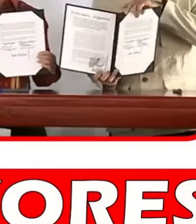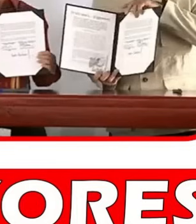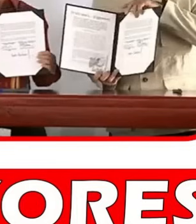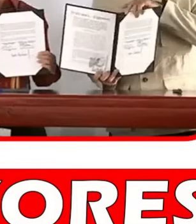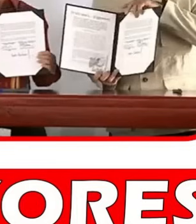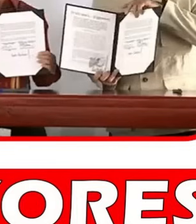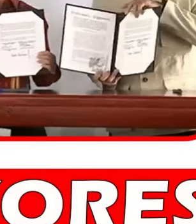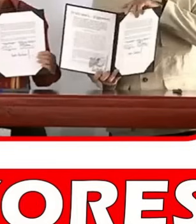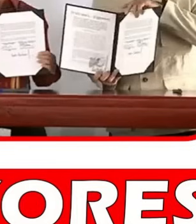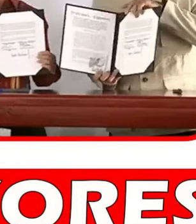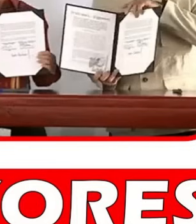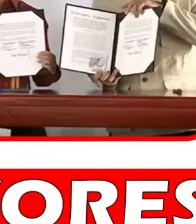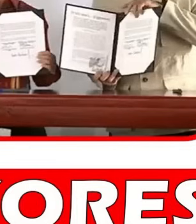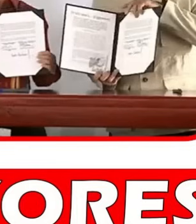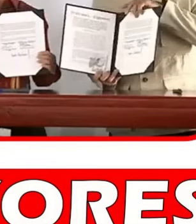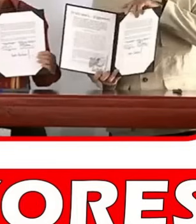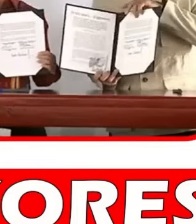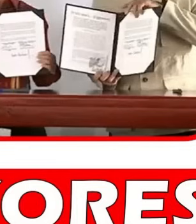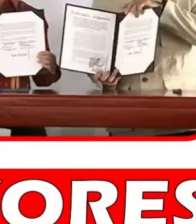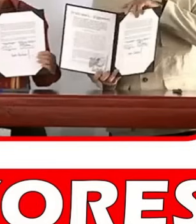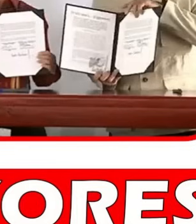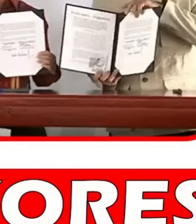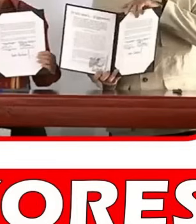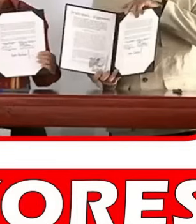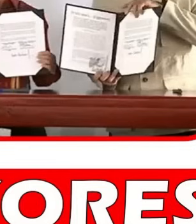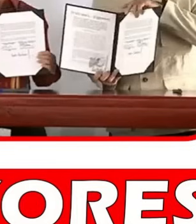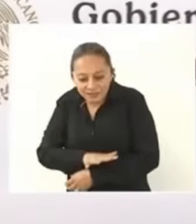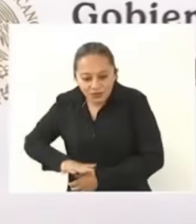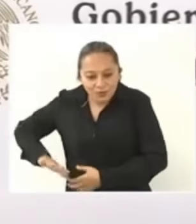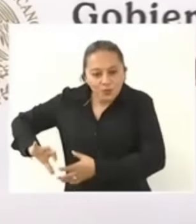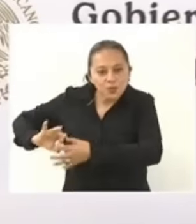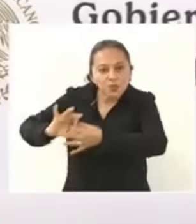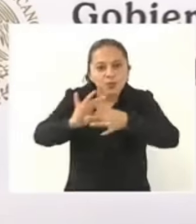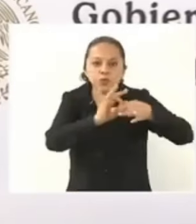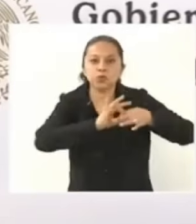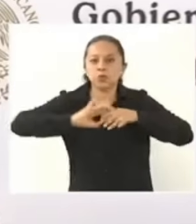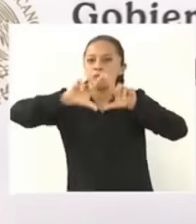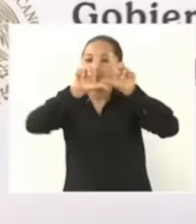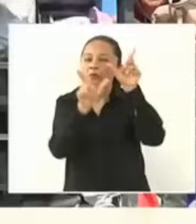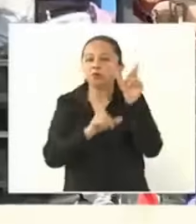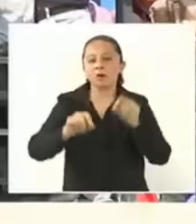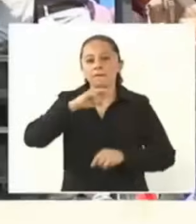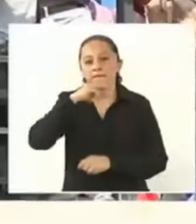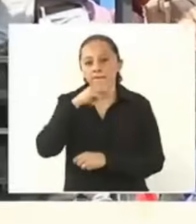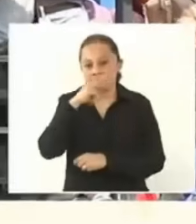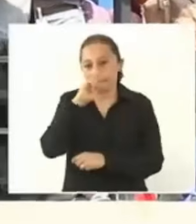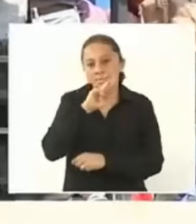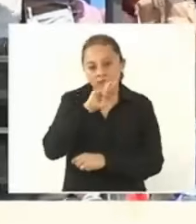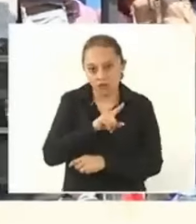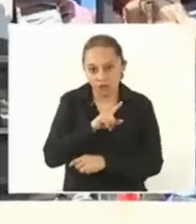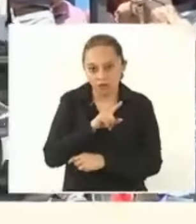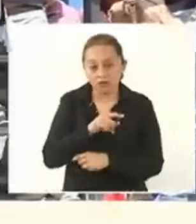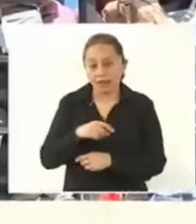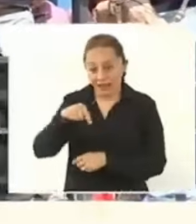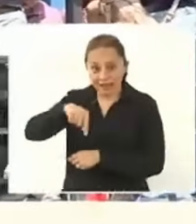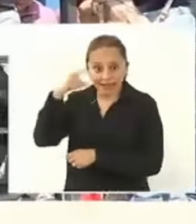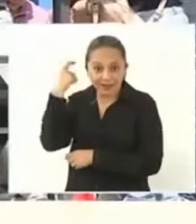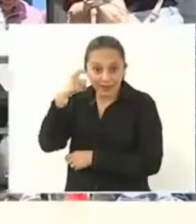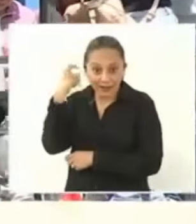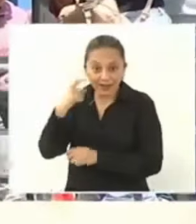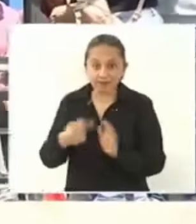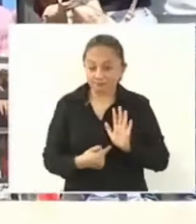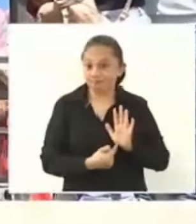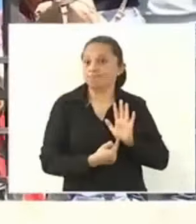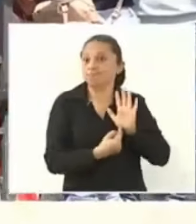atacar a la presidenta y nosotros no lo vamos a permitir. Y Querétaro es un ejemplo de ello. Aquí ha